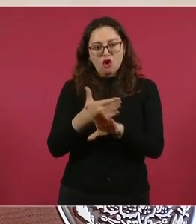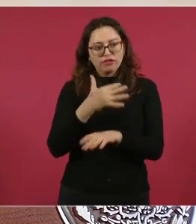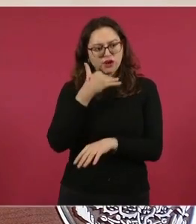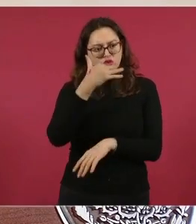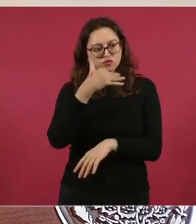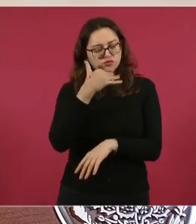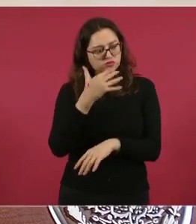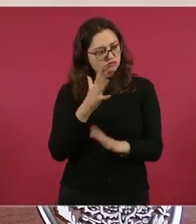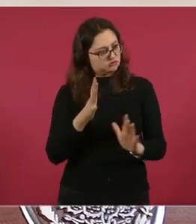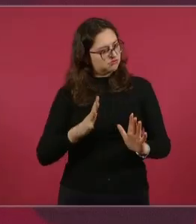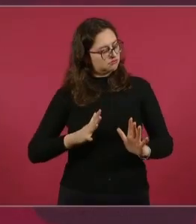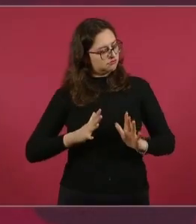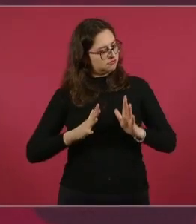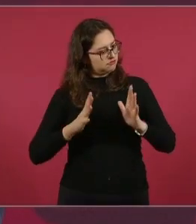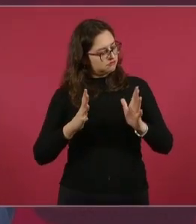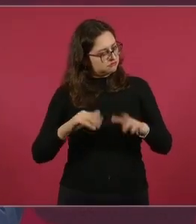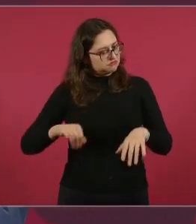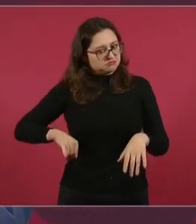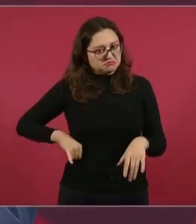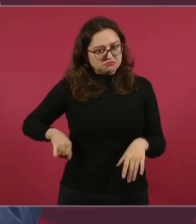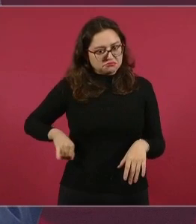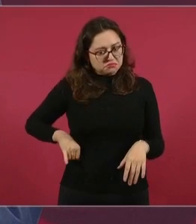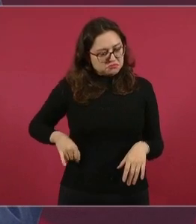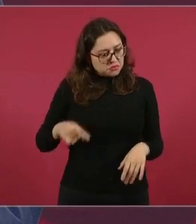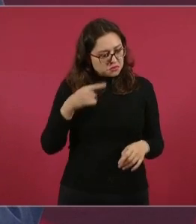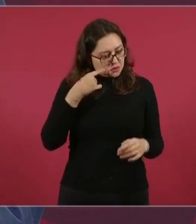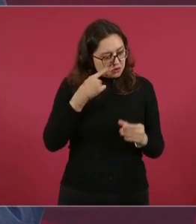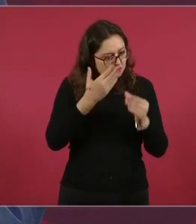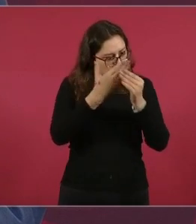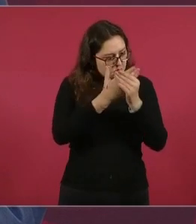y tenía un expediente